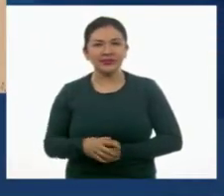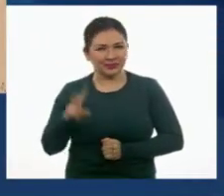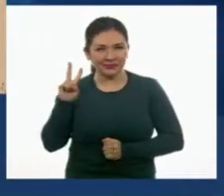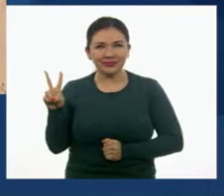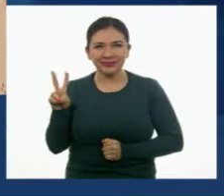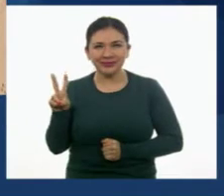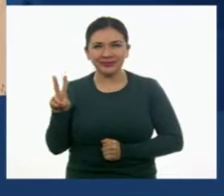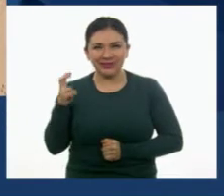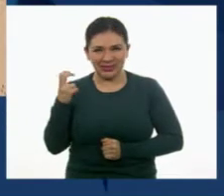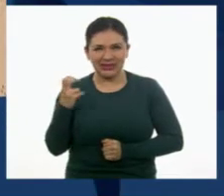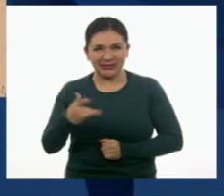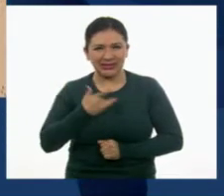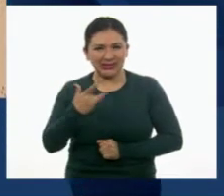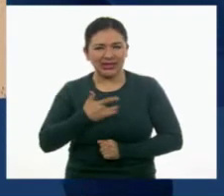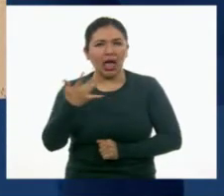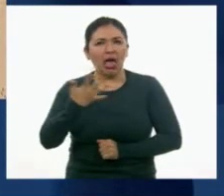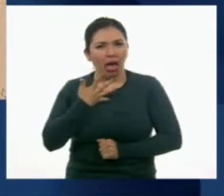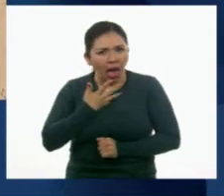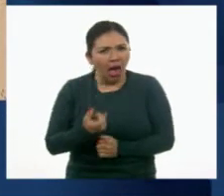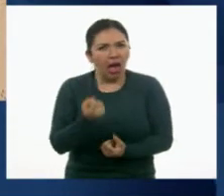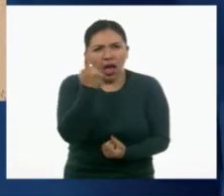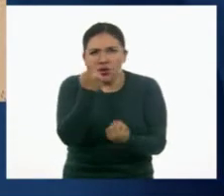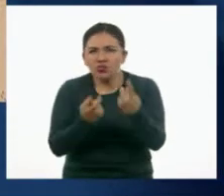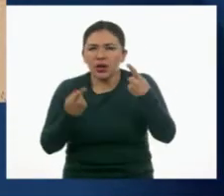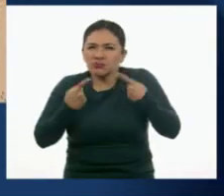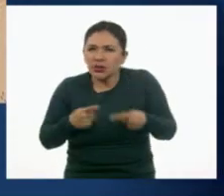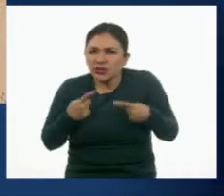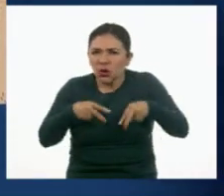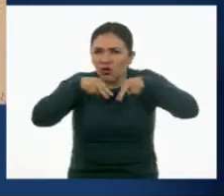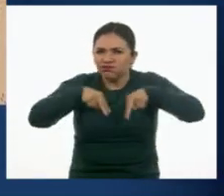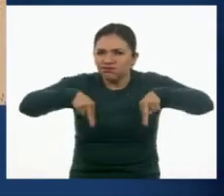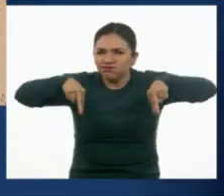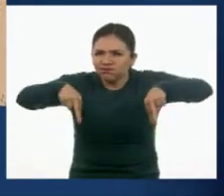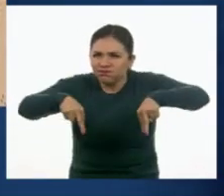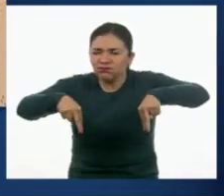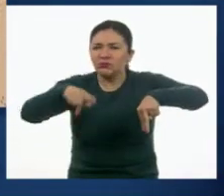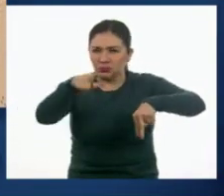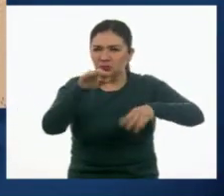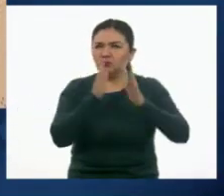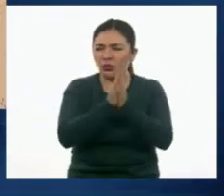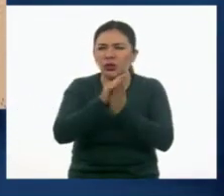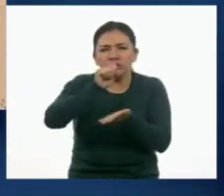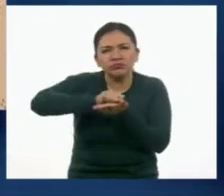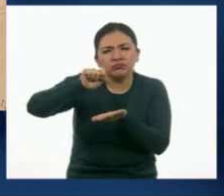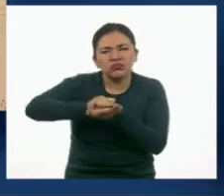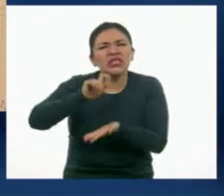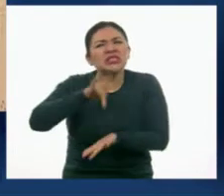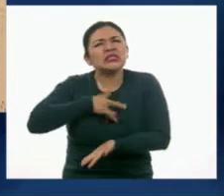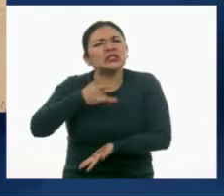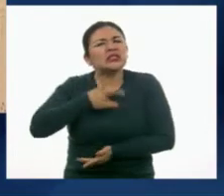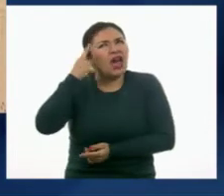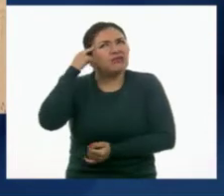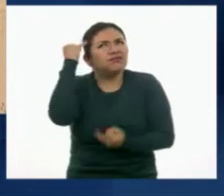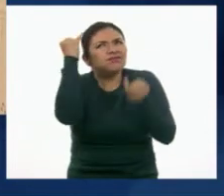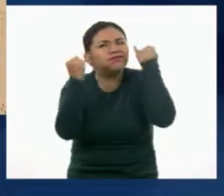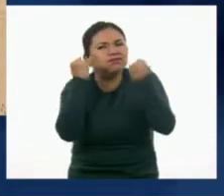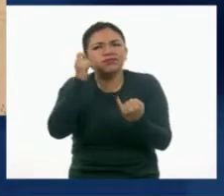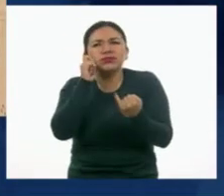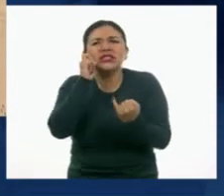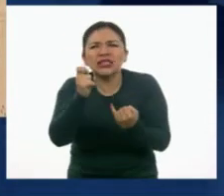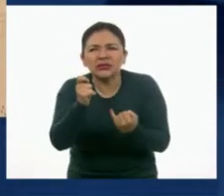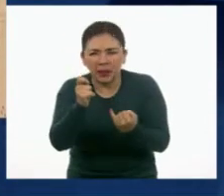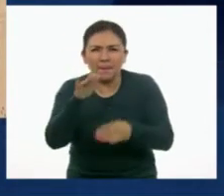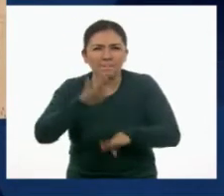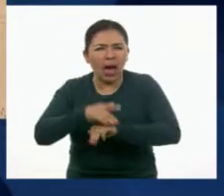Ahí también, como ves, hay personas y te voy a pedir que anotes qué viene a tu mente, sobre todo en esto de